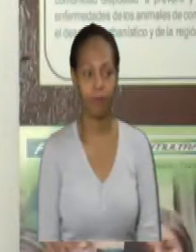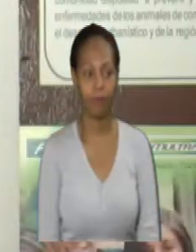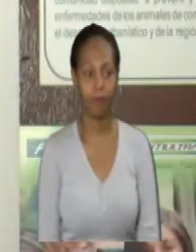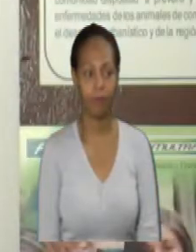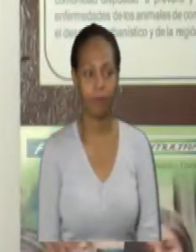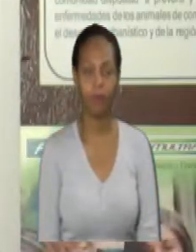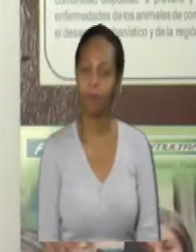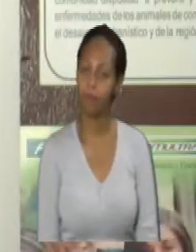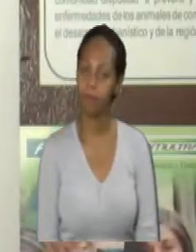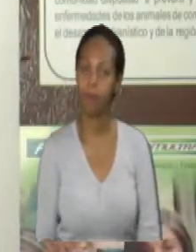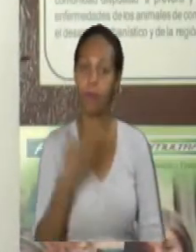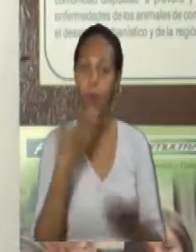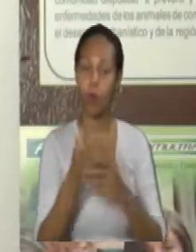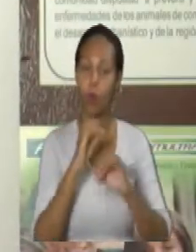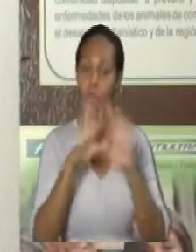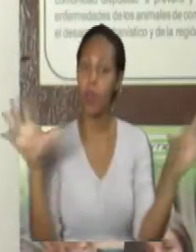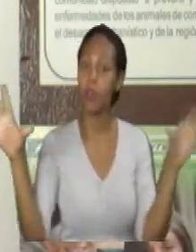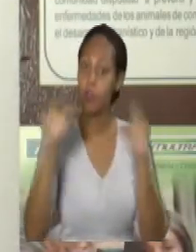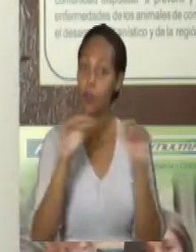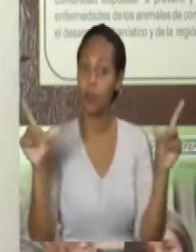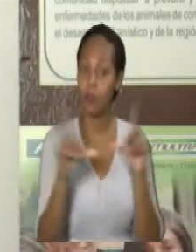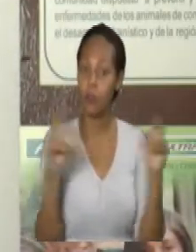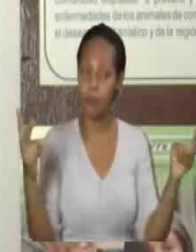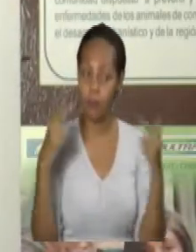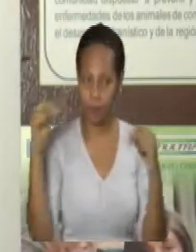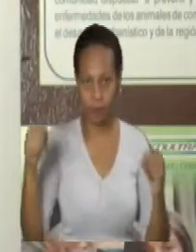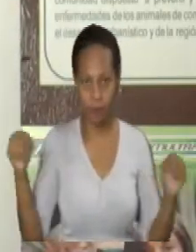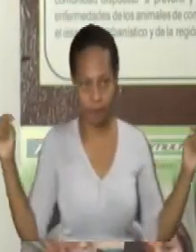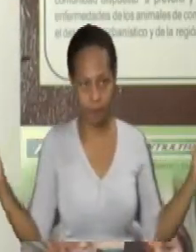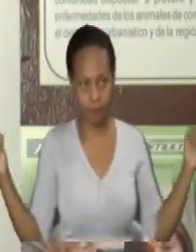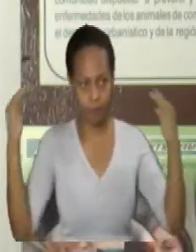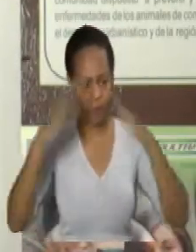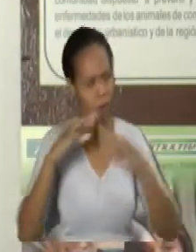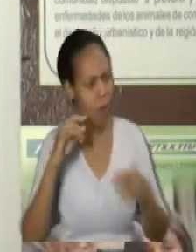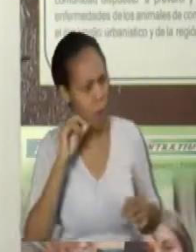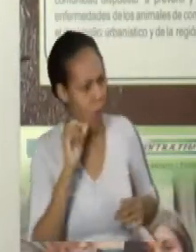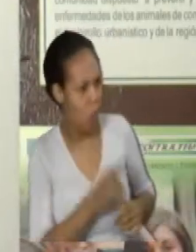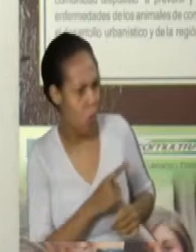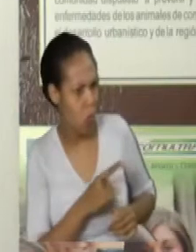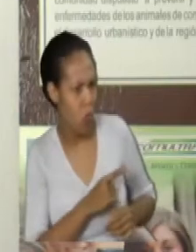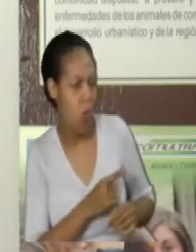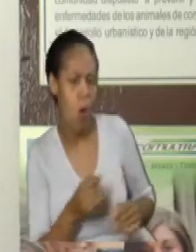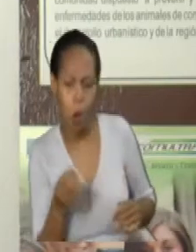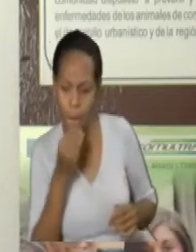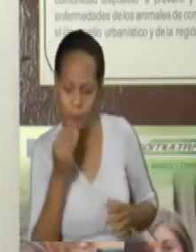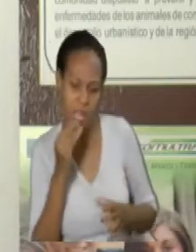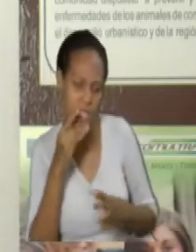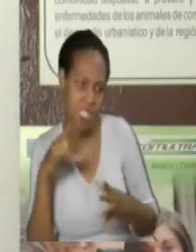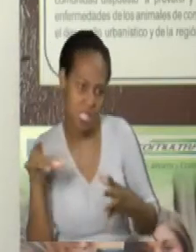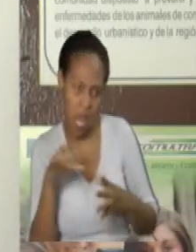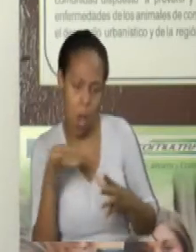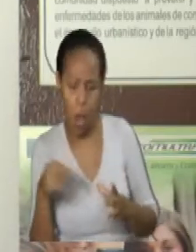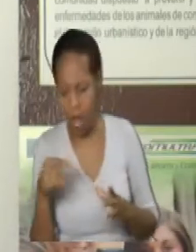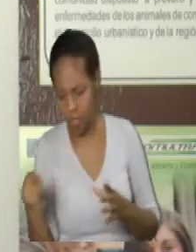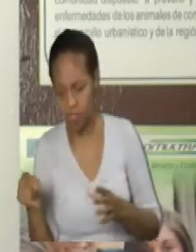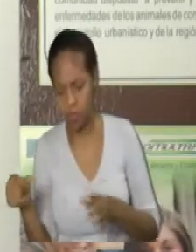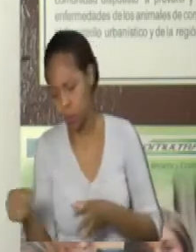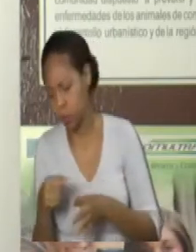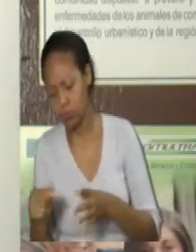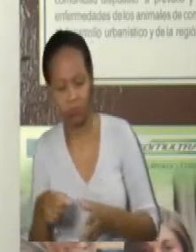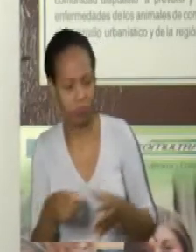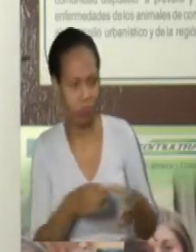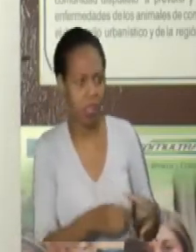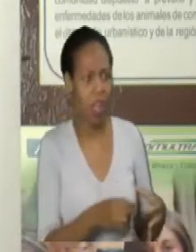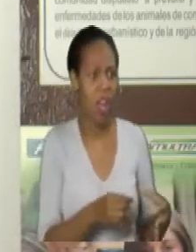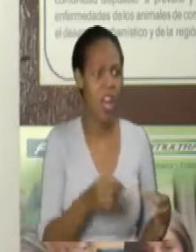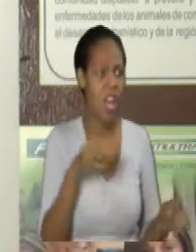Muy buenos días, televidentes de En Casa. En relación a la pregunta de que si la comida de sal o la comida casera ocasiona mal olor en